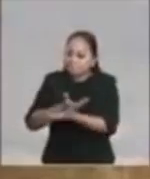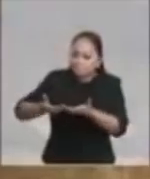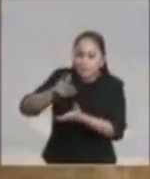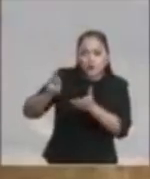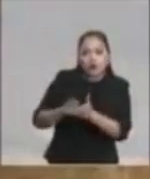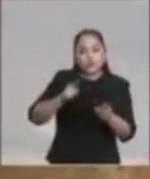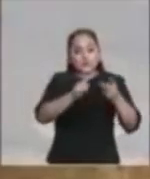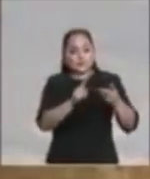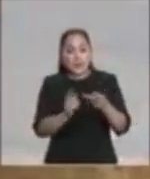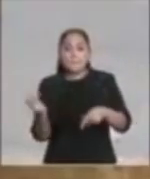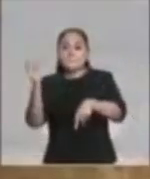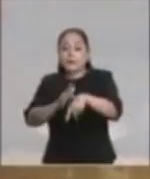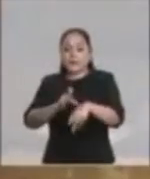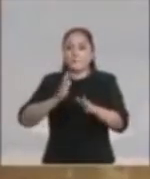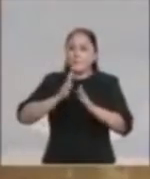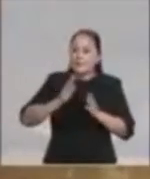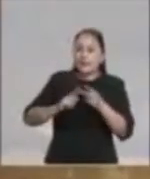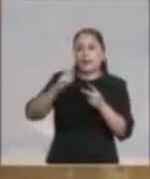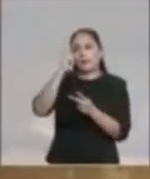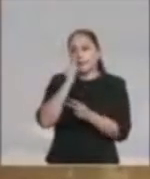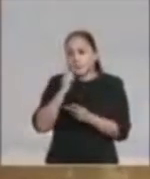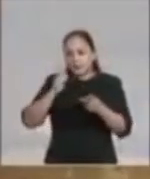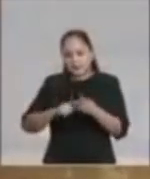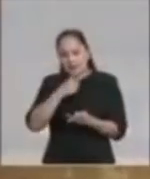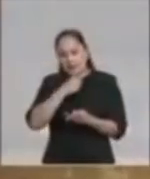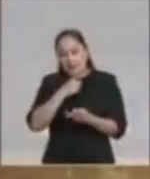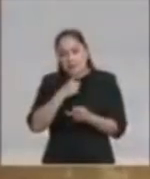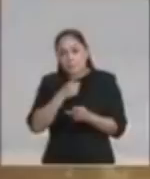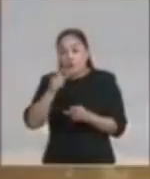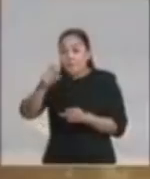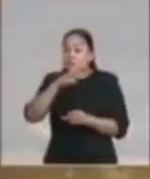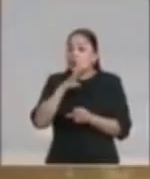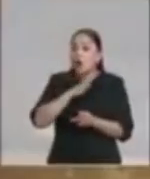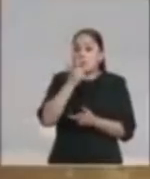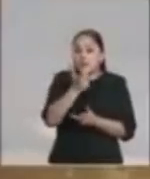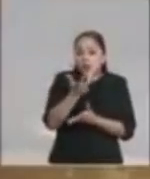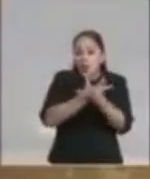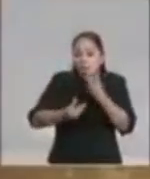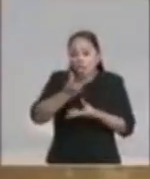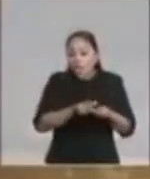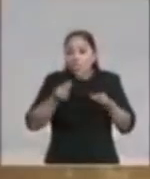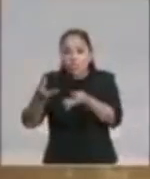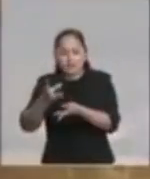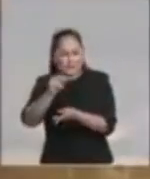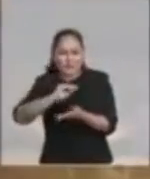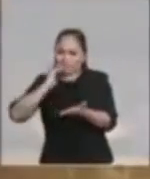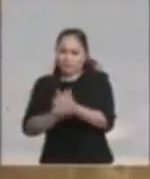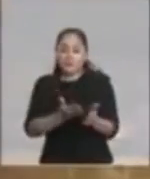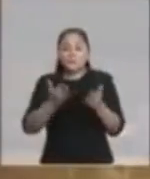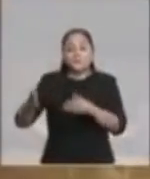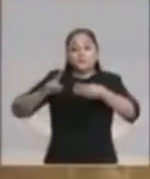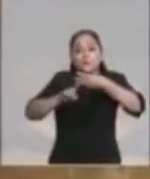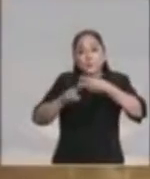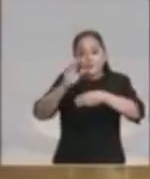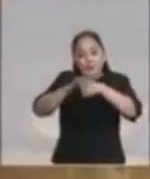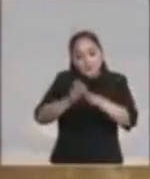parte de presencia. Fuerzas armadas, policías, evitar que llegue el dinero y el efectivo. Pero lo tercero, y lo más